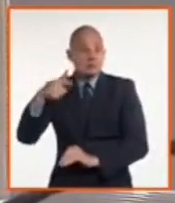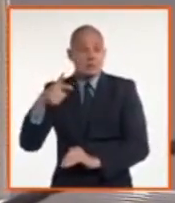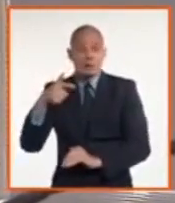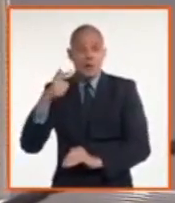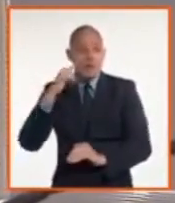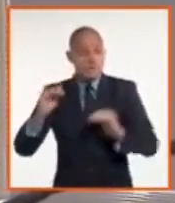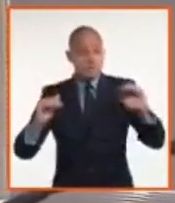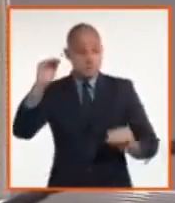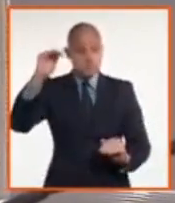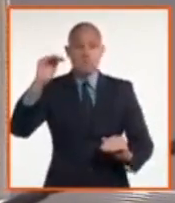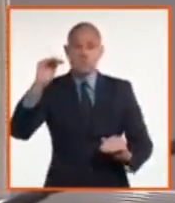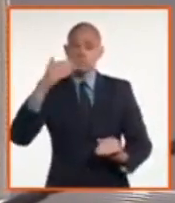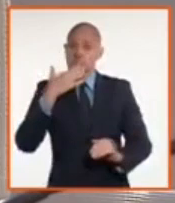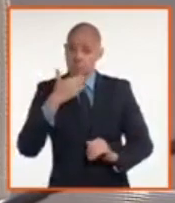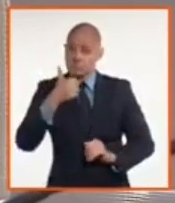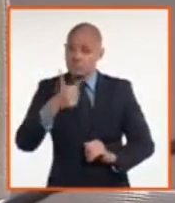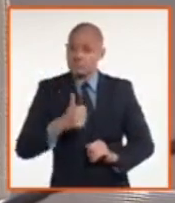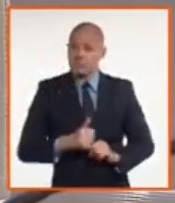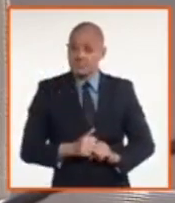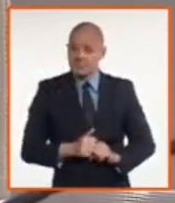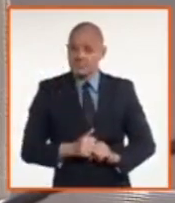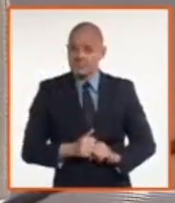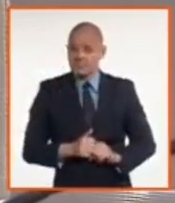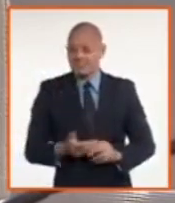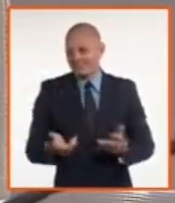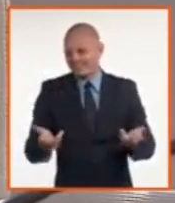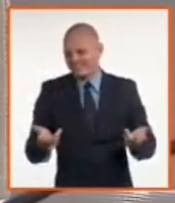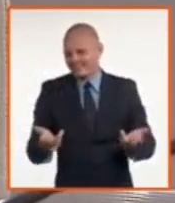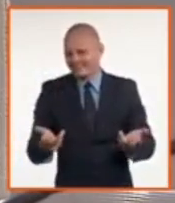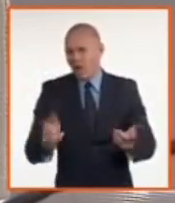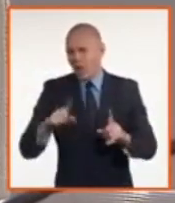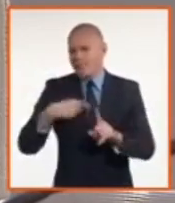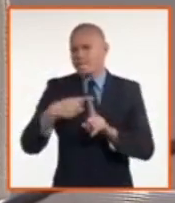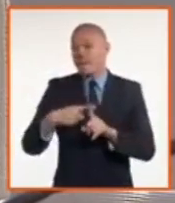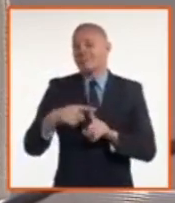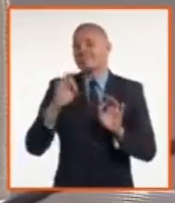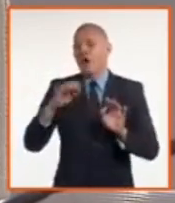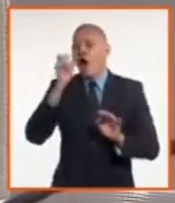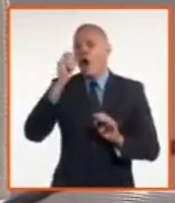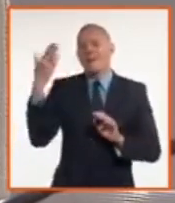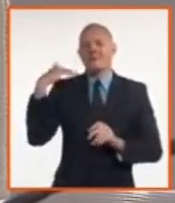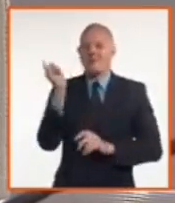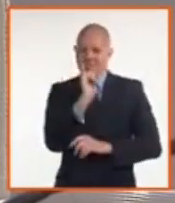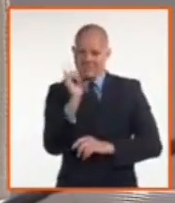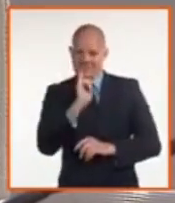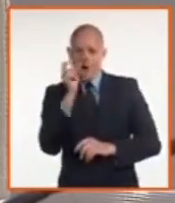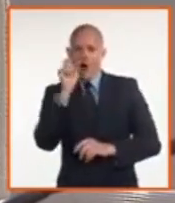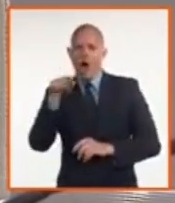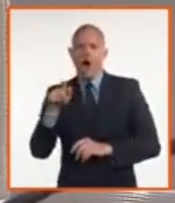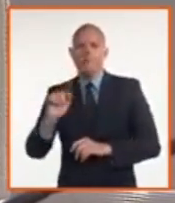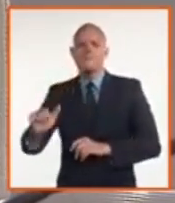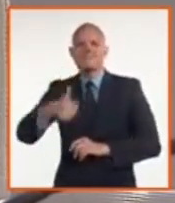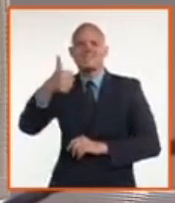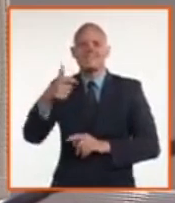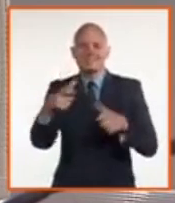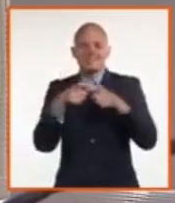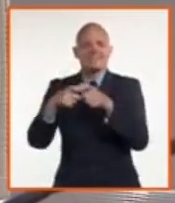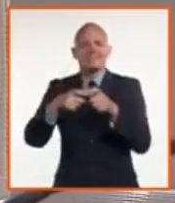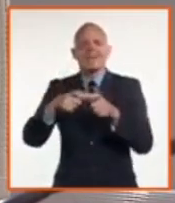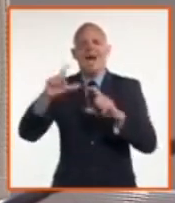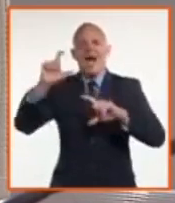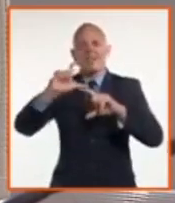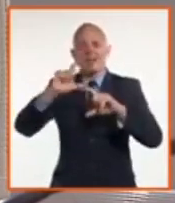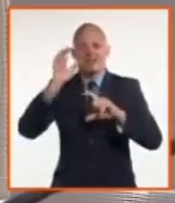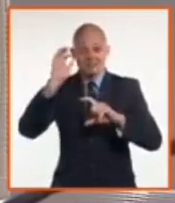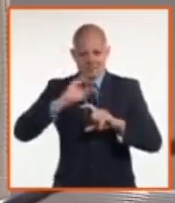asia la comparación entre los nacionales cubanos y los extranjeros pero hay que también tener en cuenta que en el proceso en que se fue